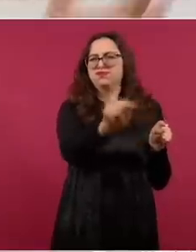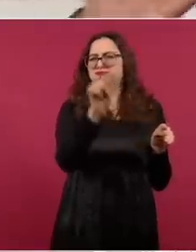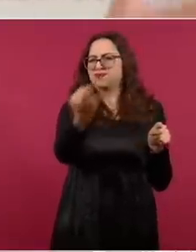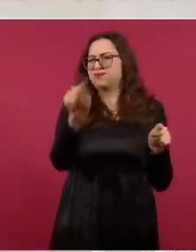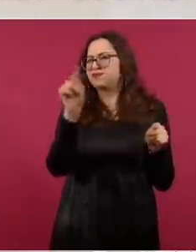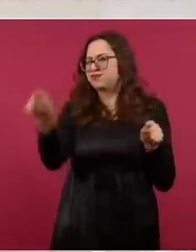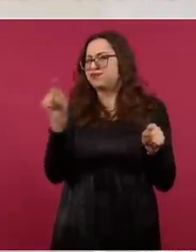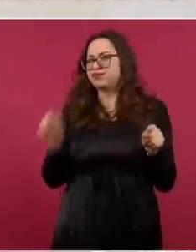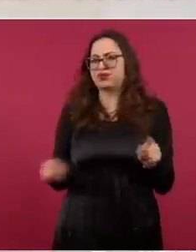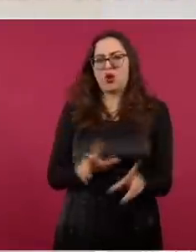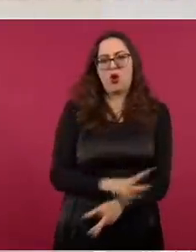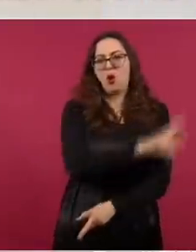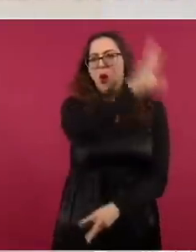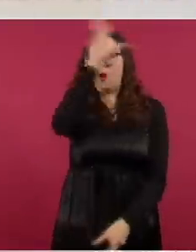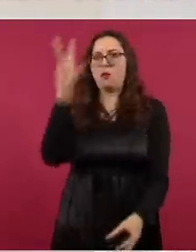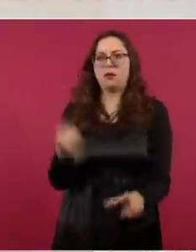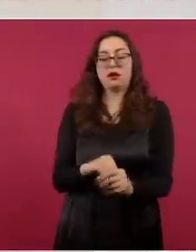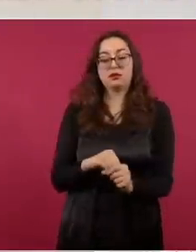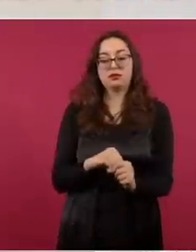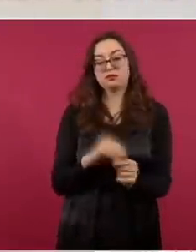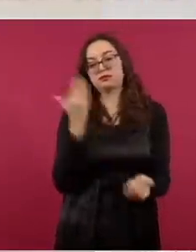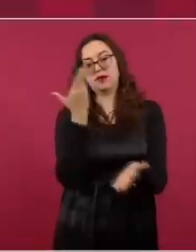Esto está muy molestos